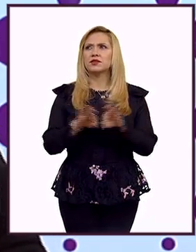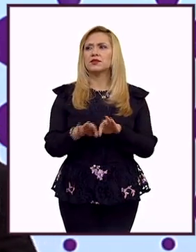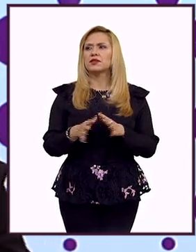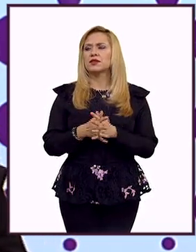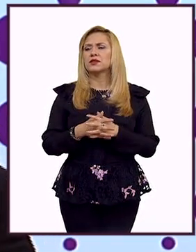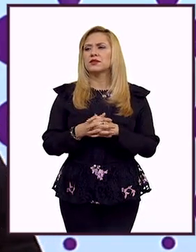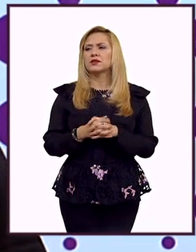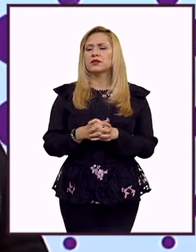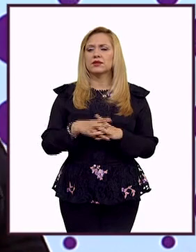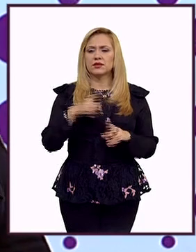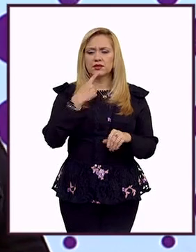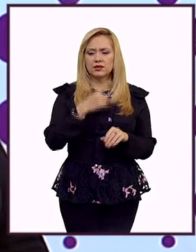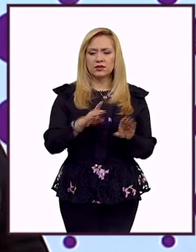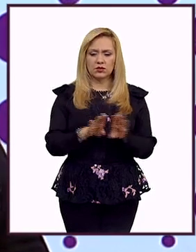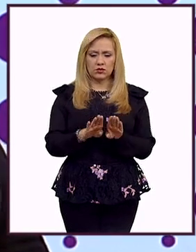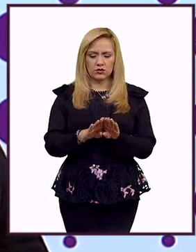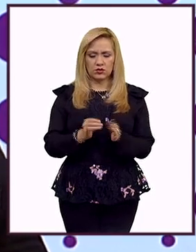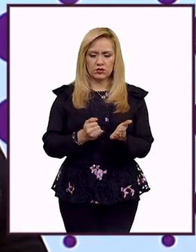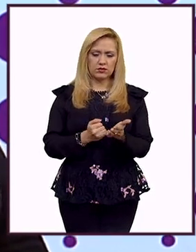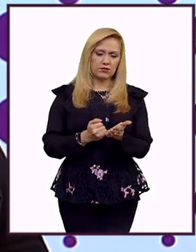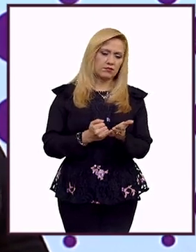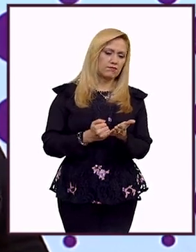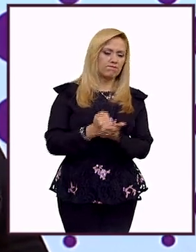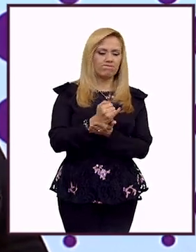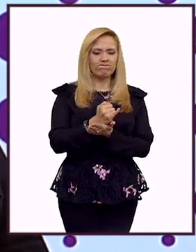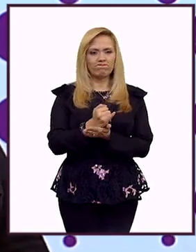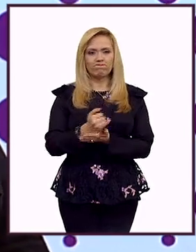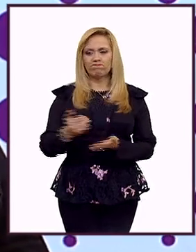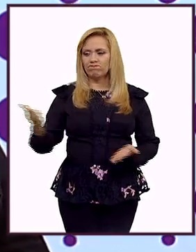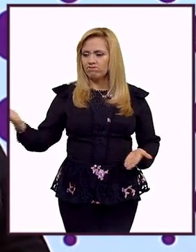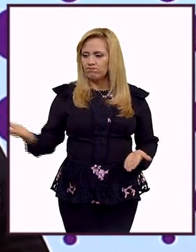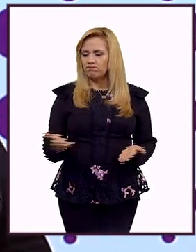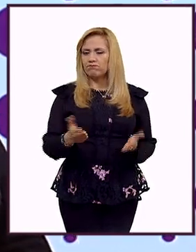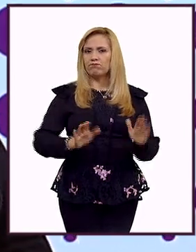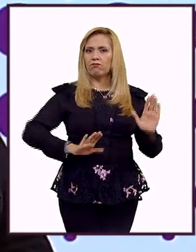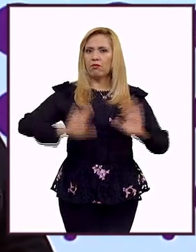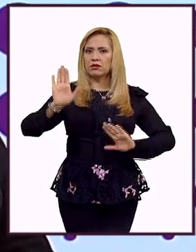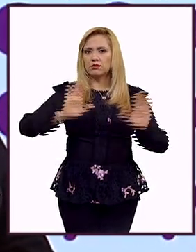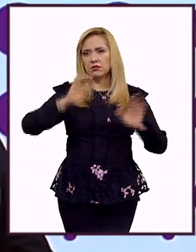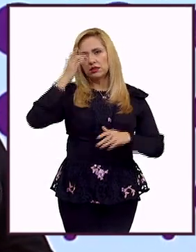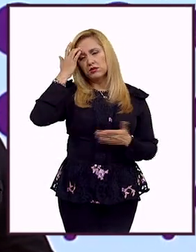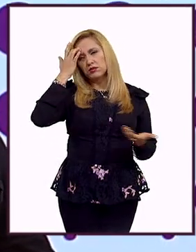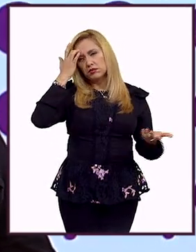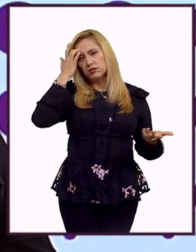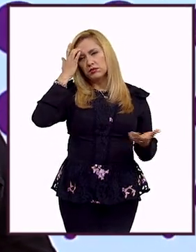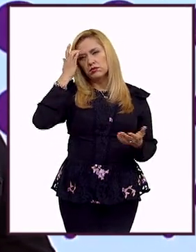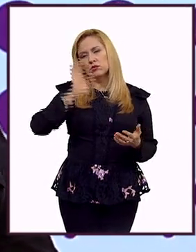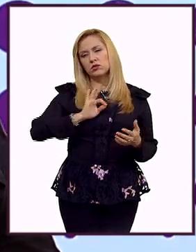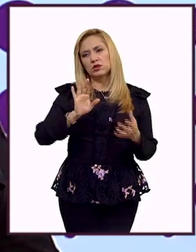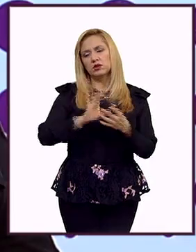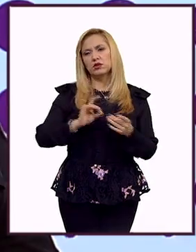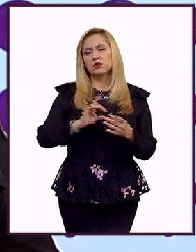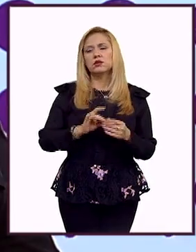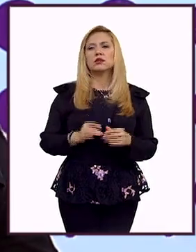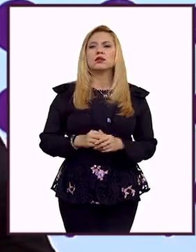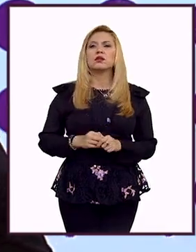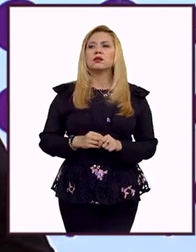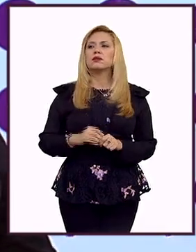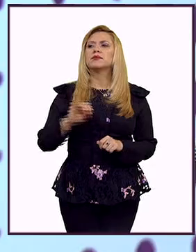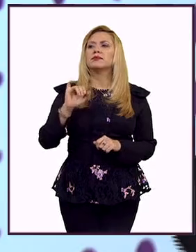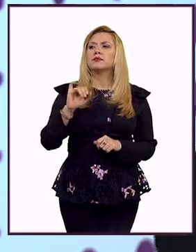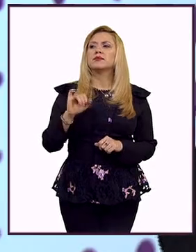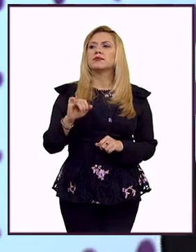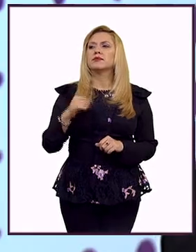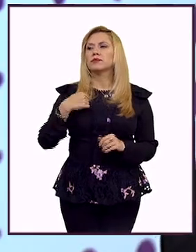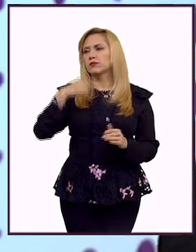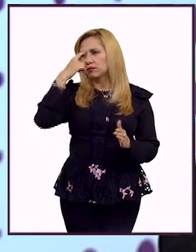que es el de la participación en la toma de decisiones. Creo que vale la pena comentarlo con amplitud, y si pudieras darnos una primera perspectiva. Ese yo creo que es